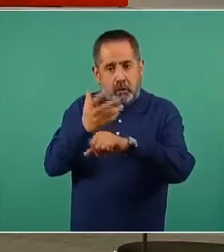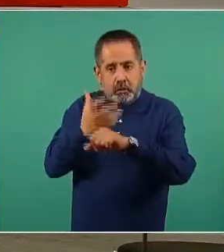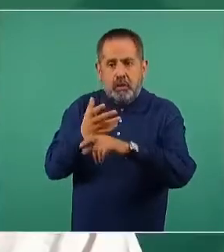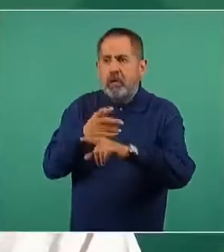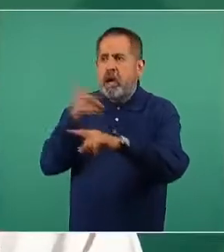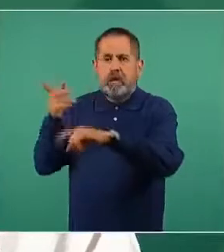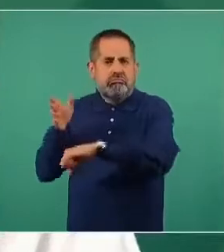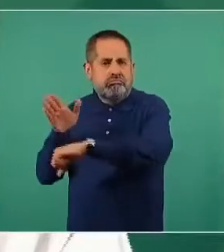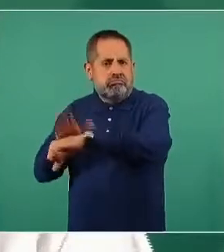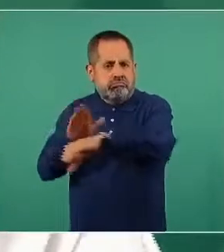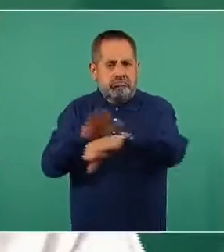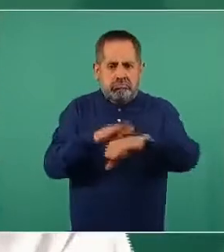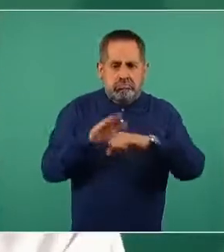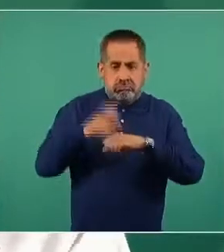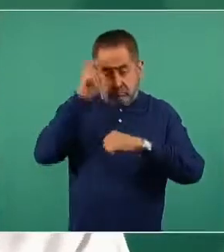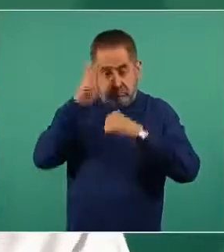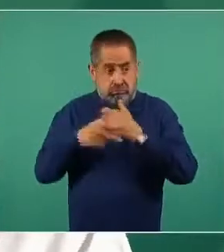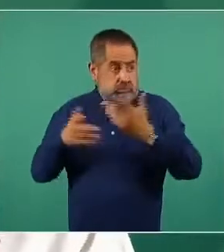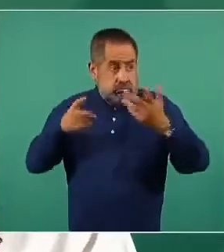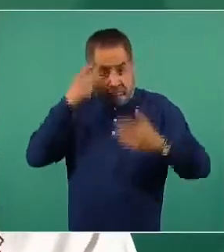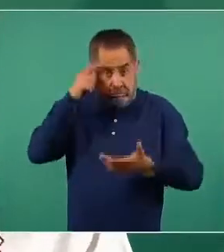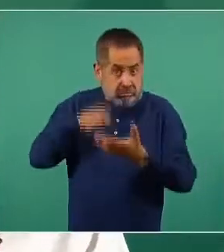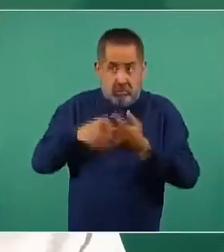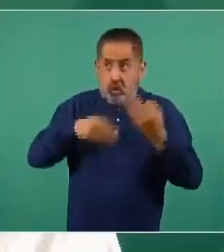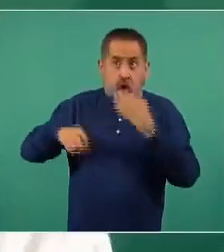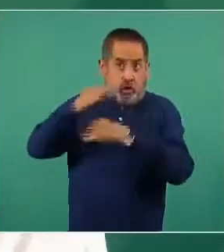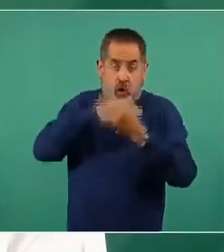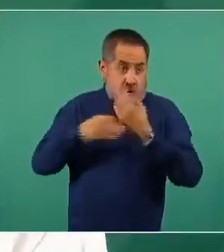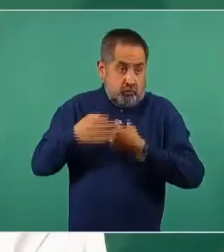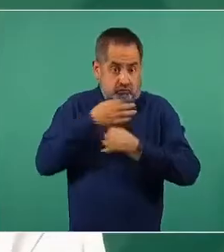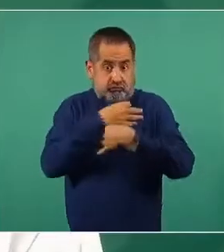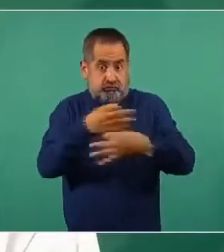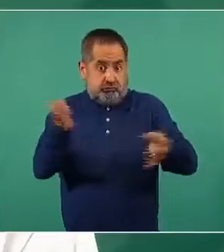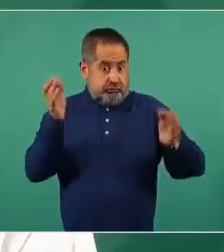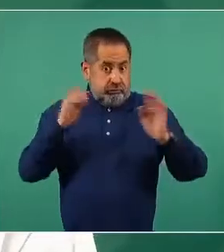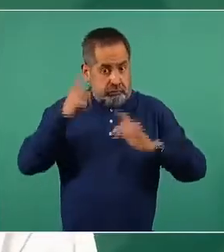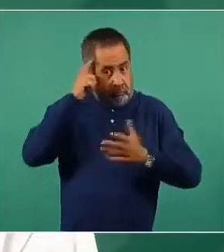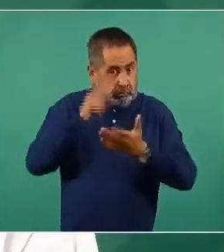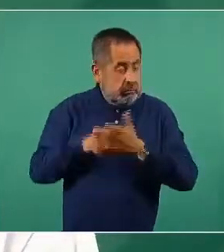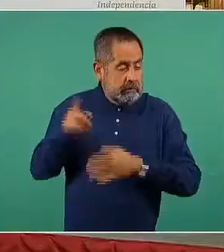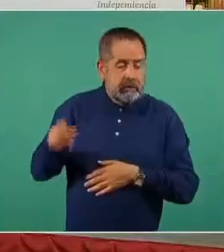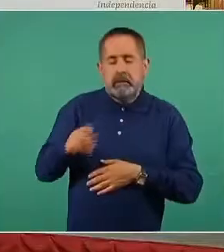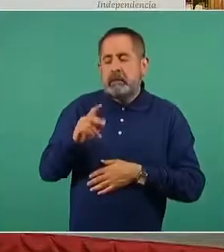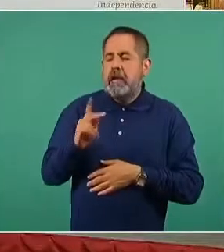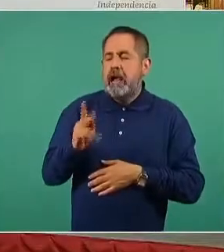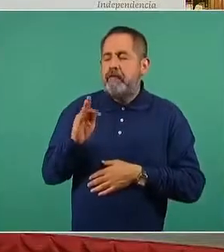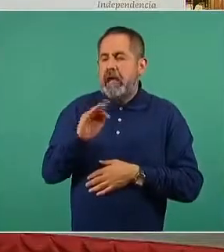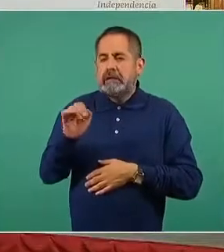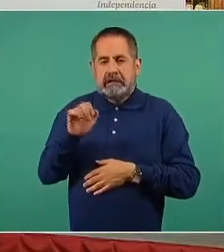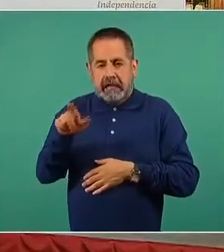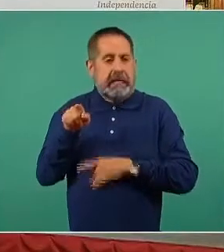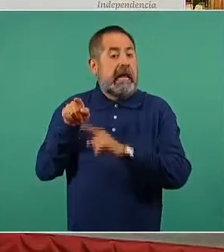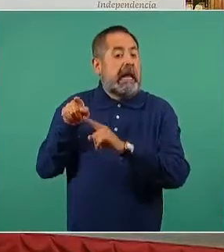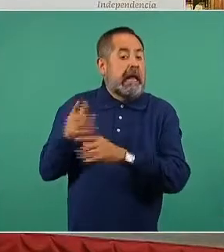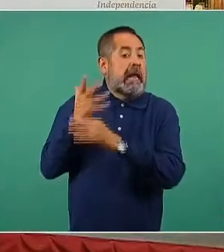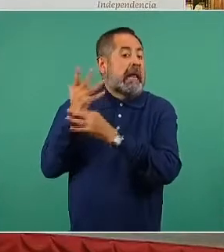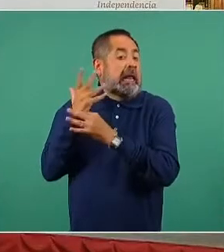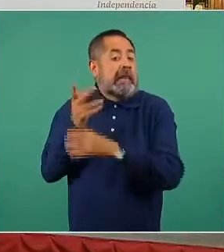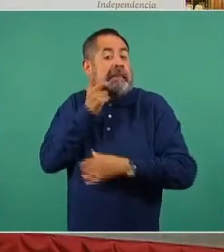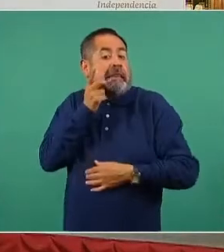varios de los países europeos, asumo que a todos aquellos países a los que les estaba distribuyendo vacuna,